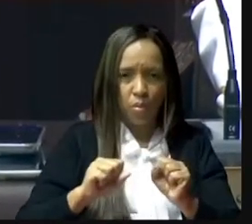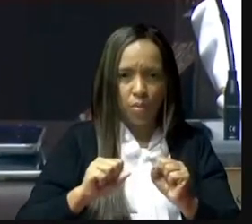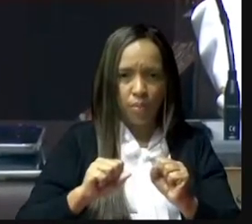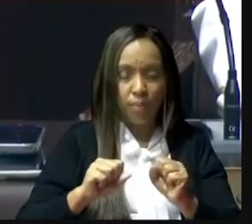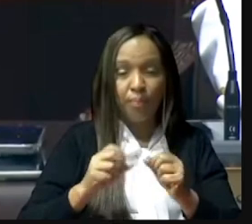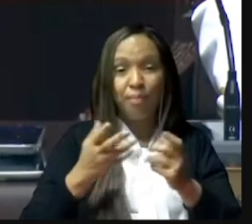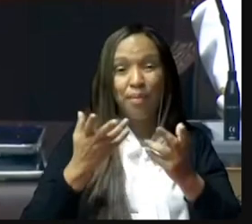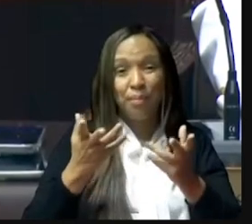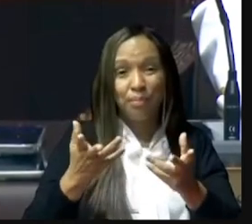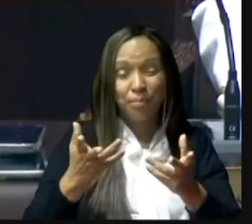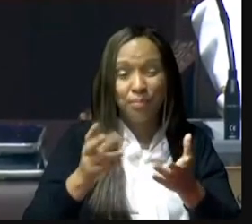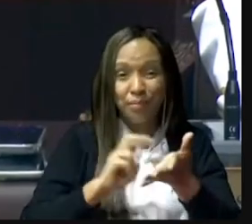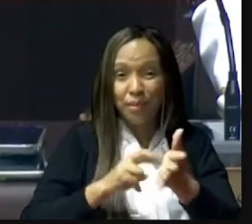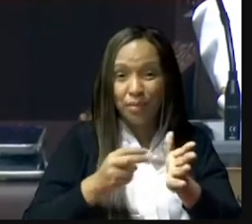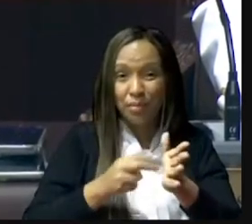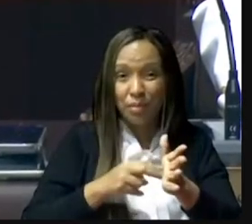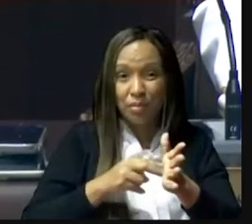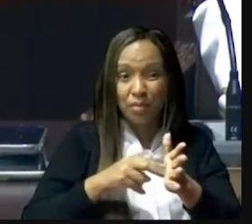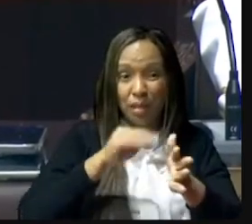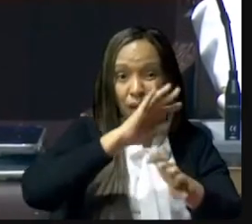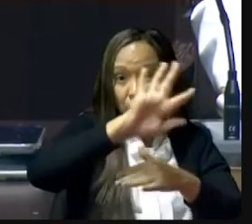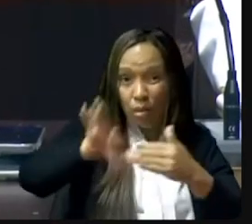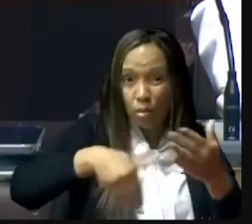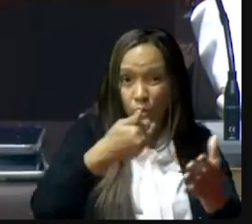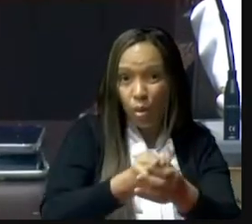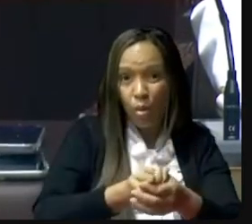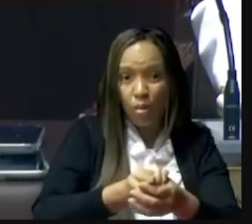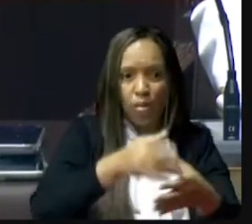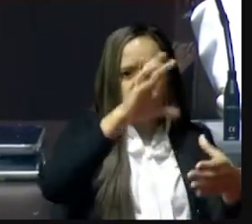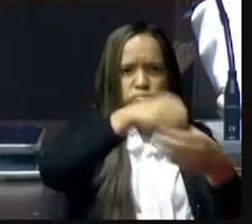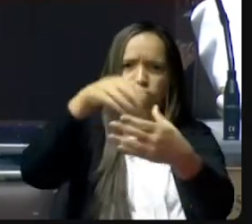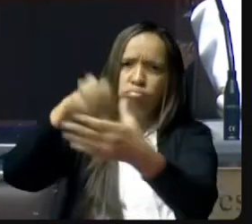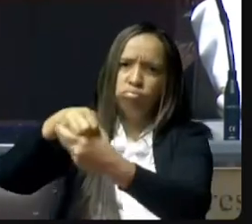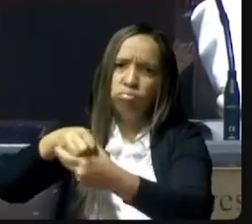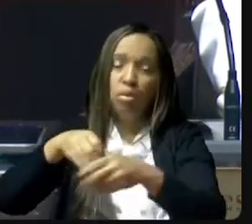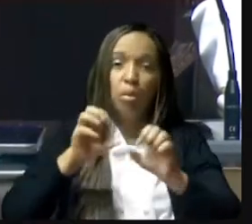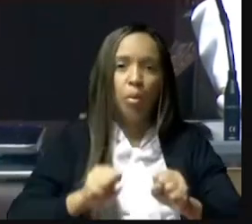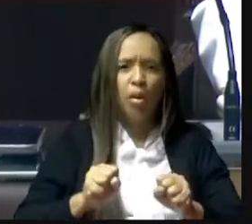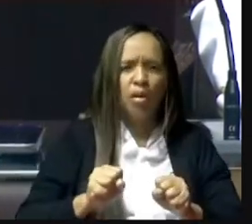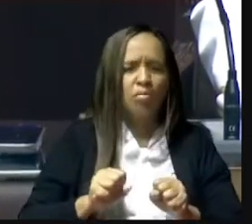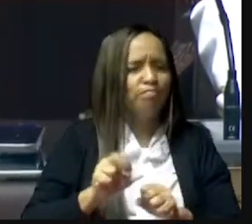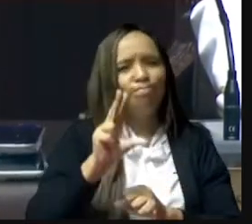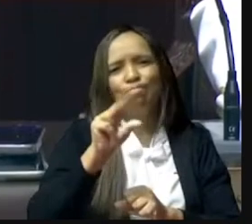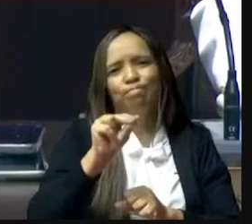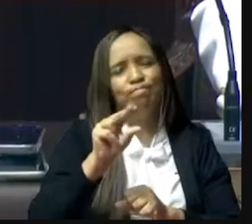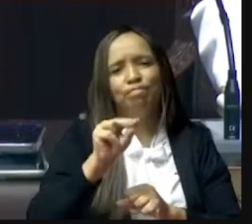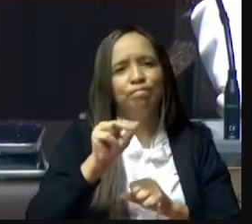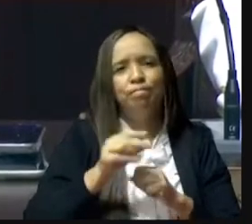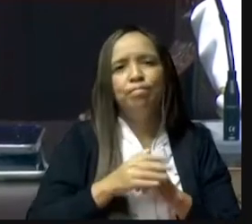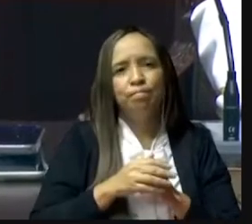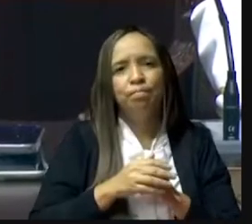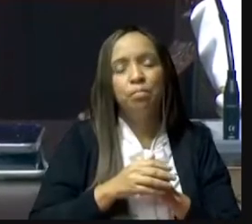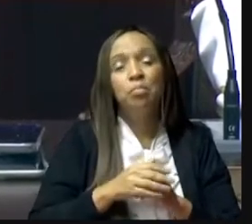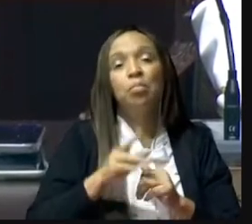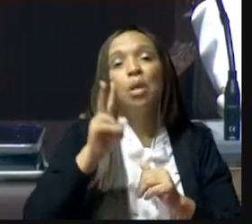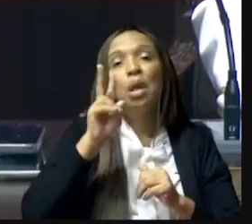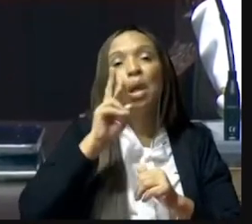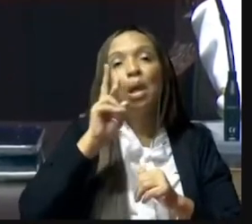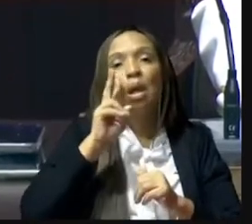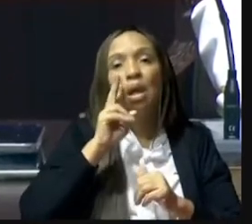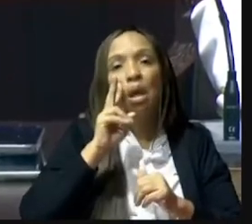verdad entonces así nos vamos sorteando entonces dependiendo del